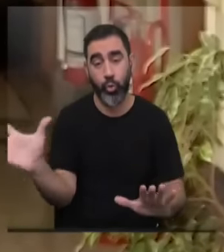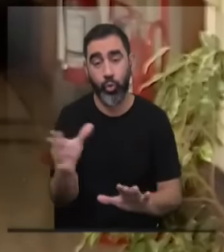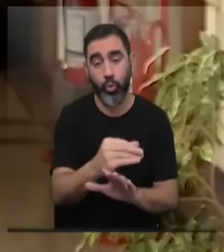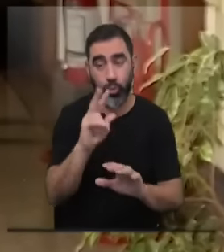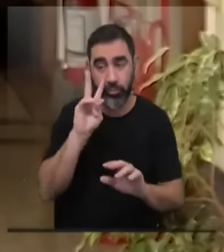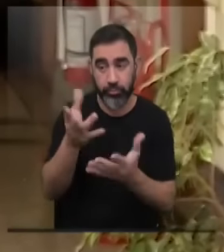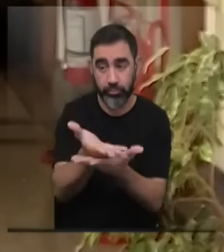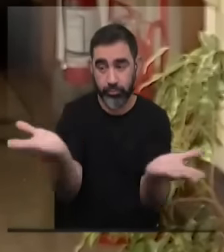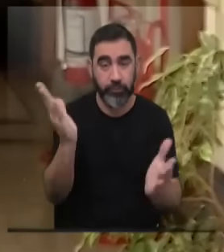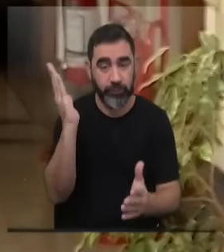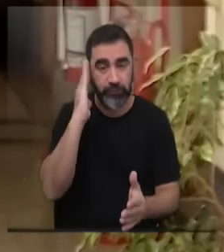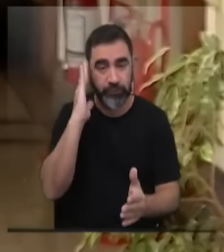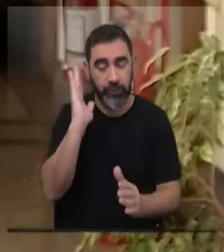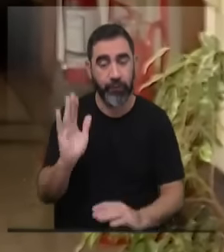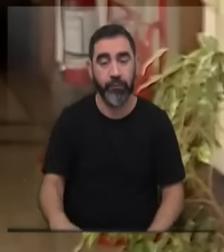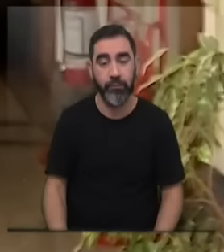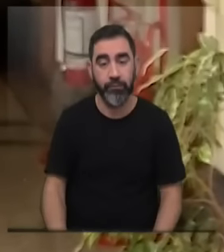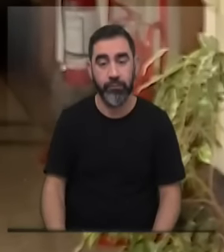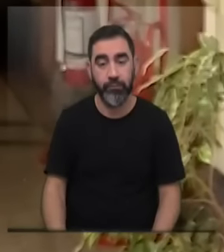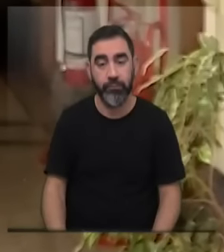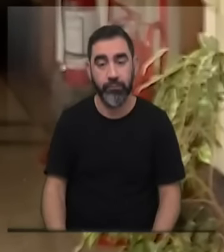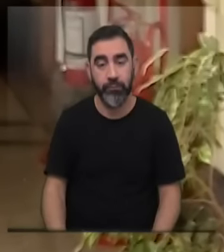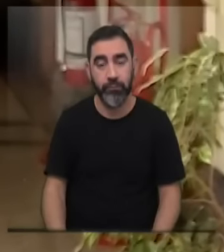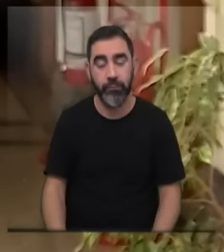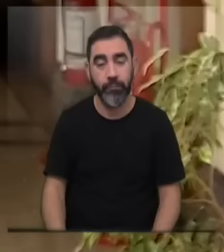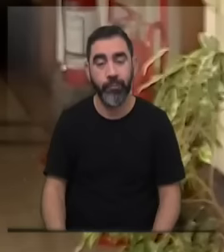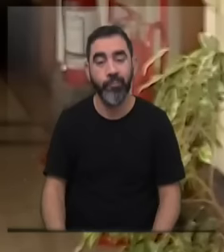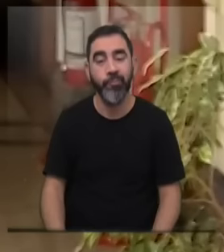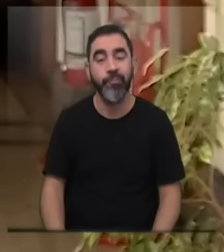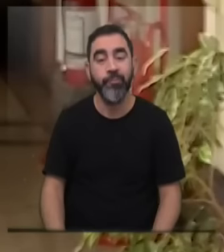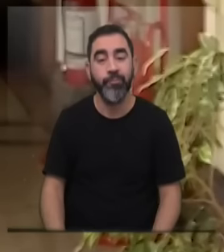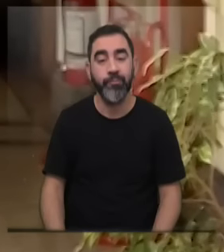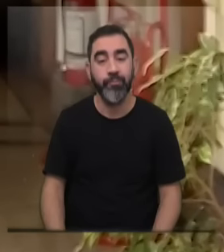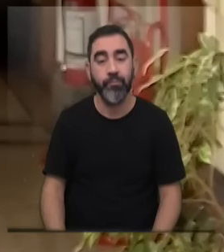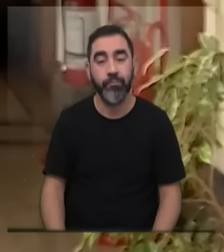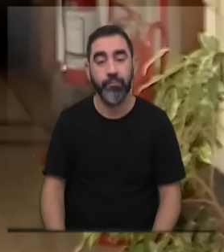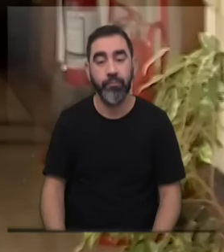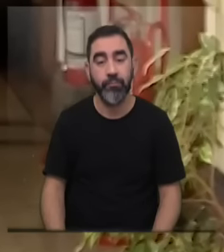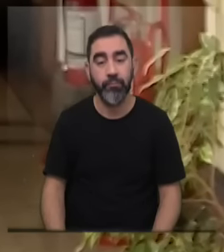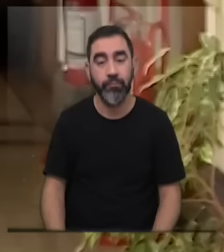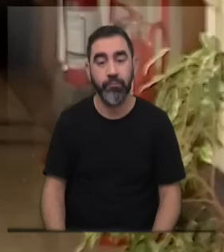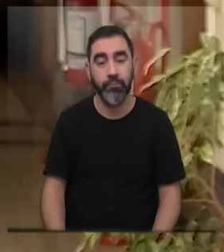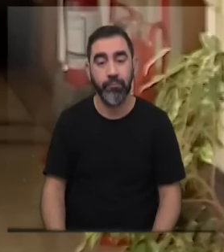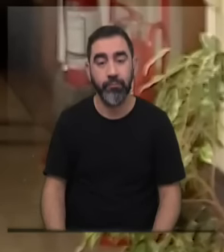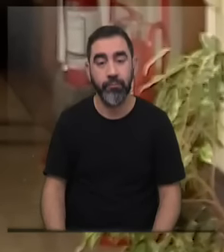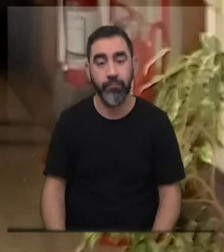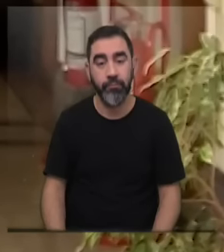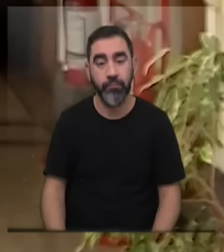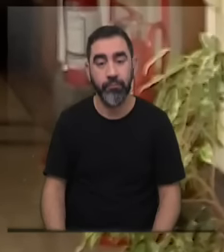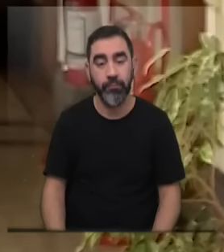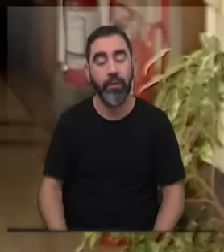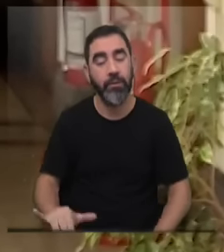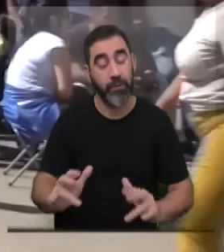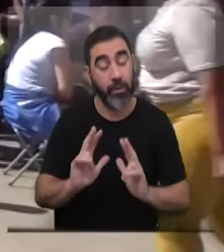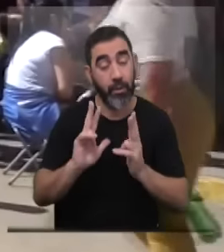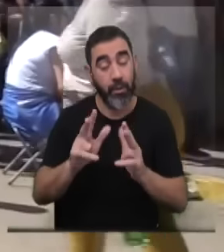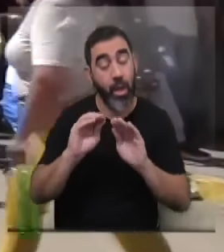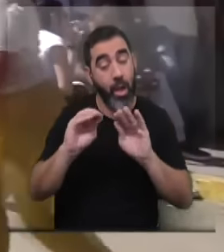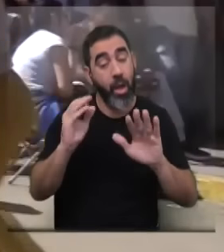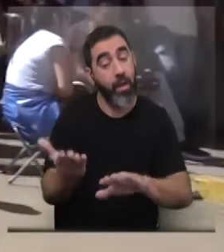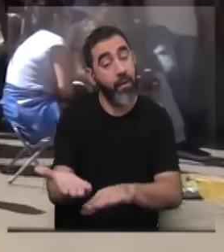está señalando de todo signo político que que habla las claras de de al que que lo veníamos diciendo pero